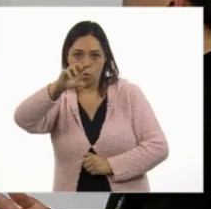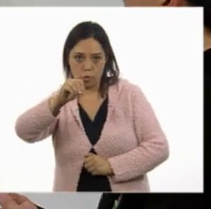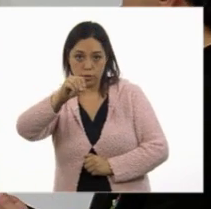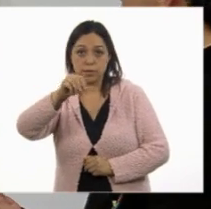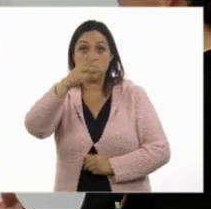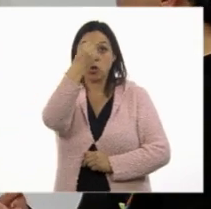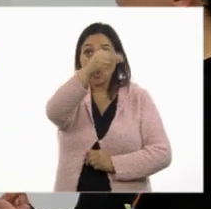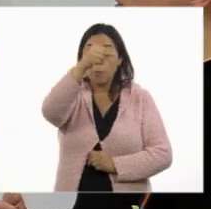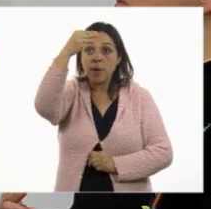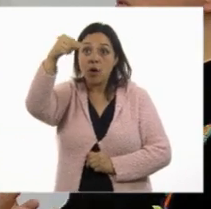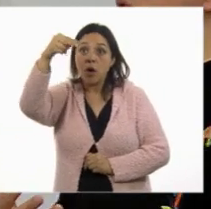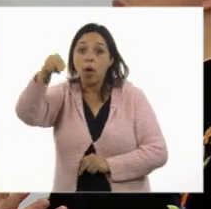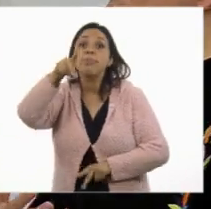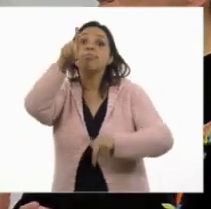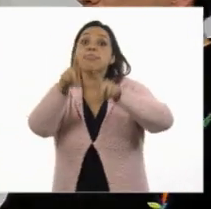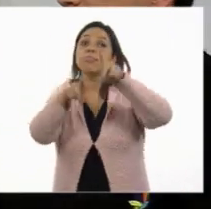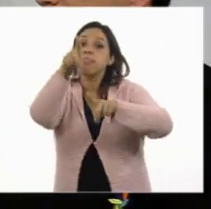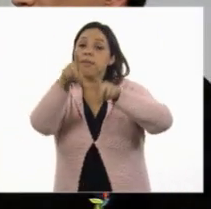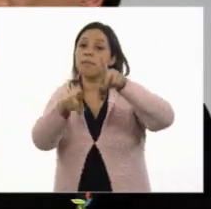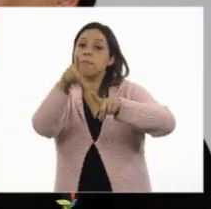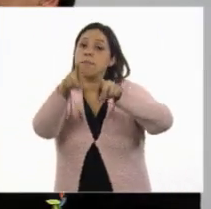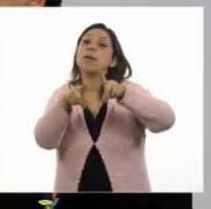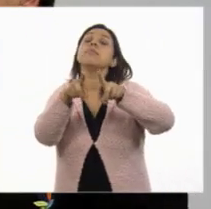dependiendo del tipo de su